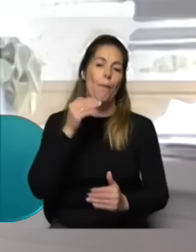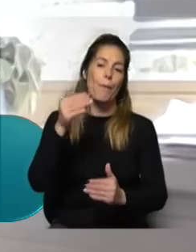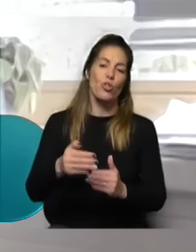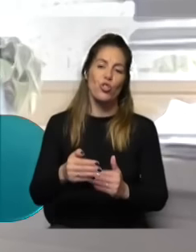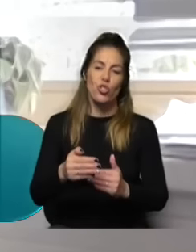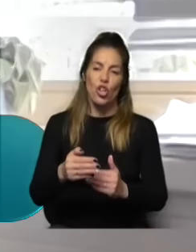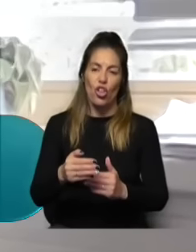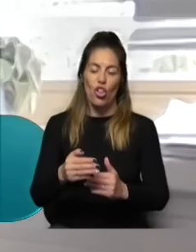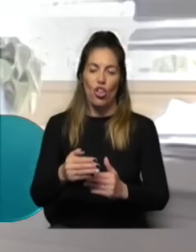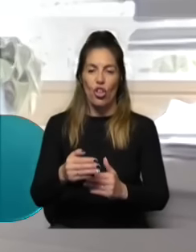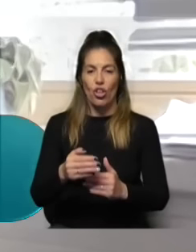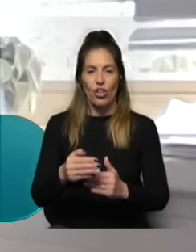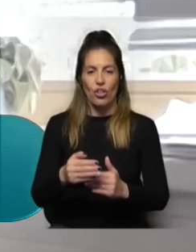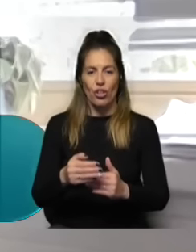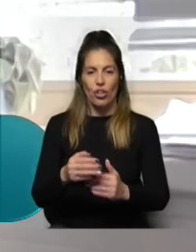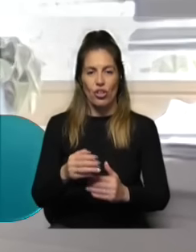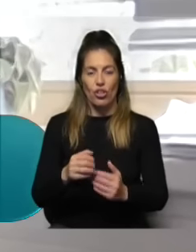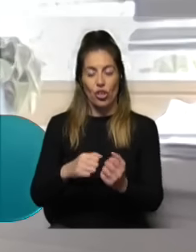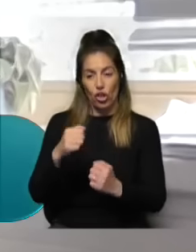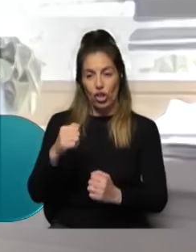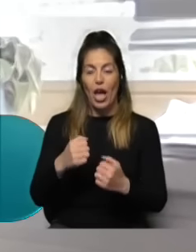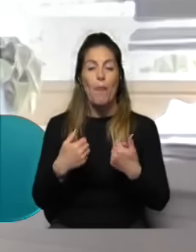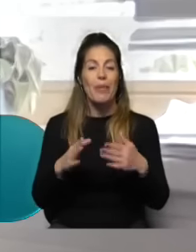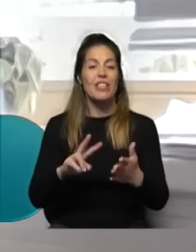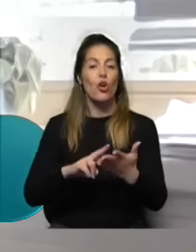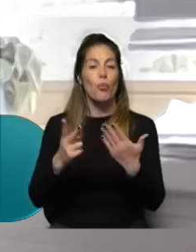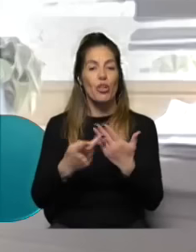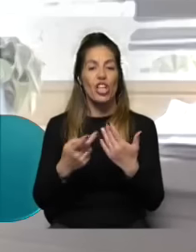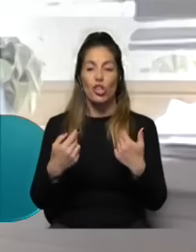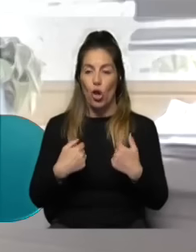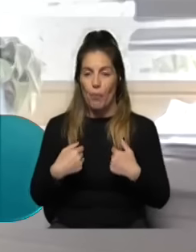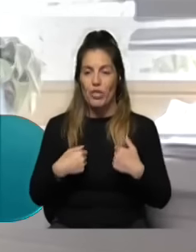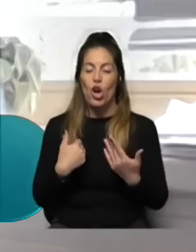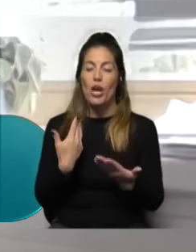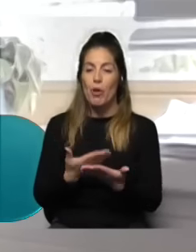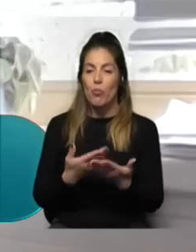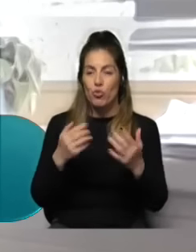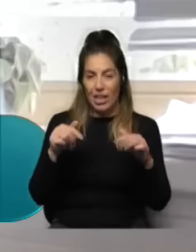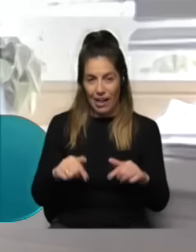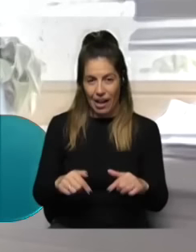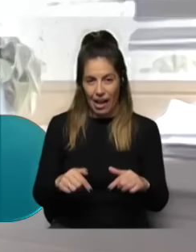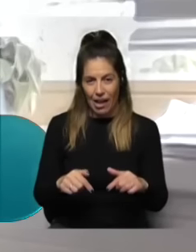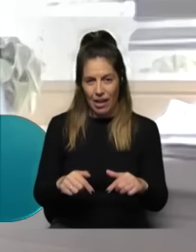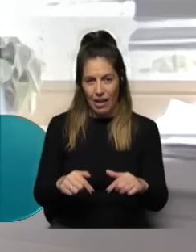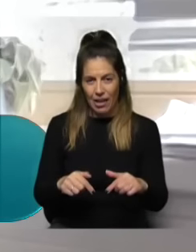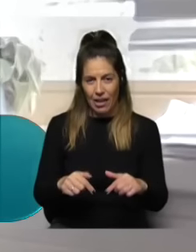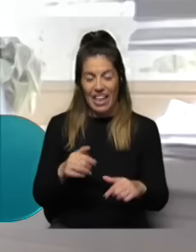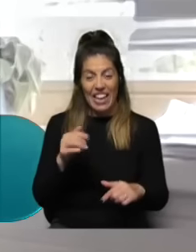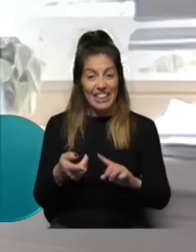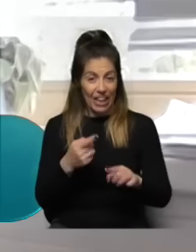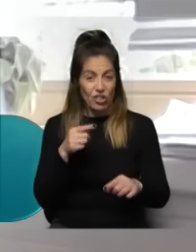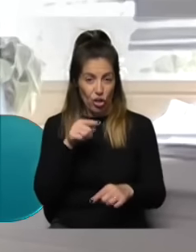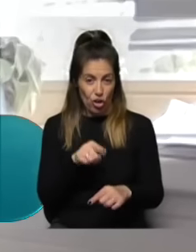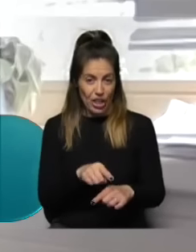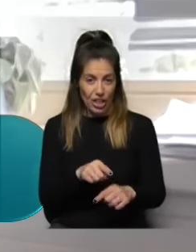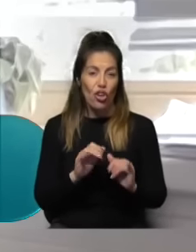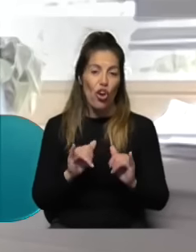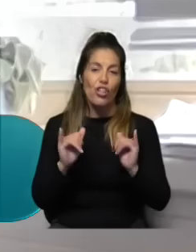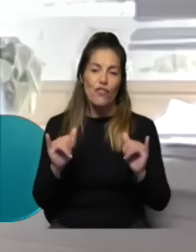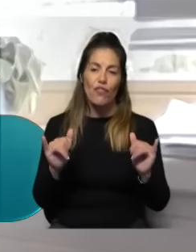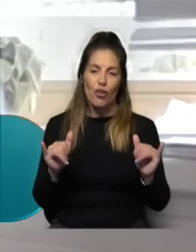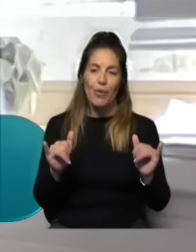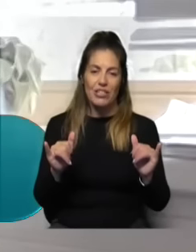bueno, y empecé con un proyecto propio mío que propuse acá y que tenía que ver con esto y con datos,